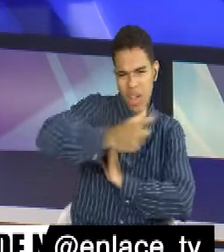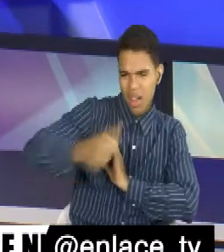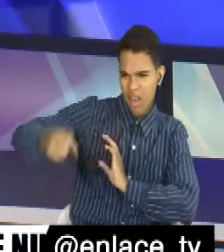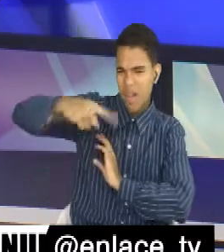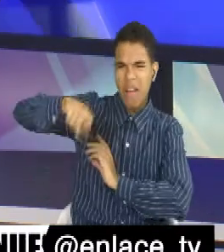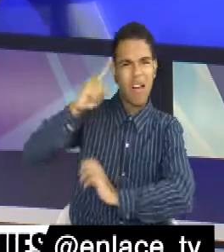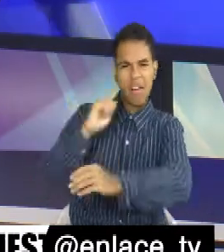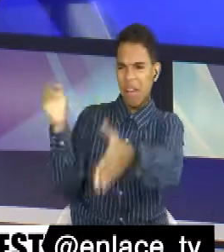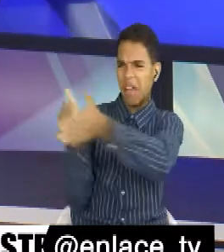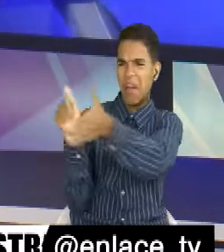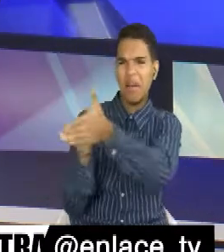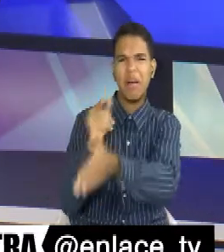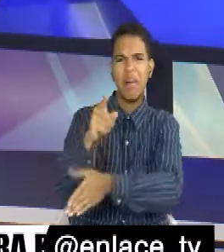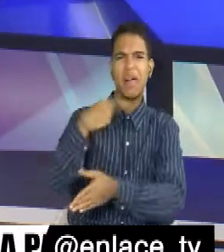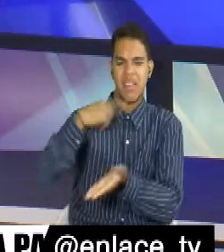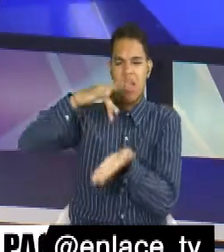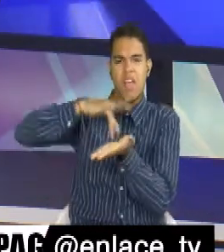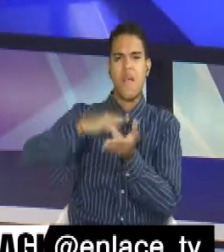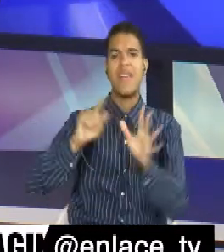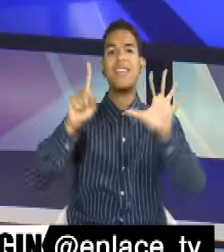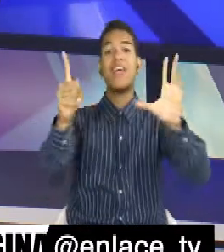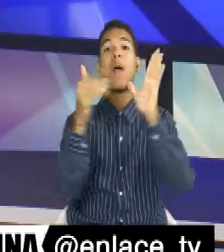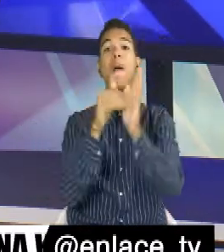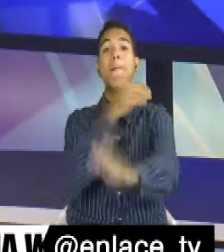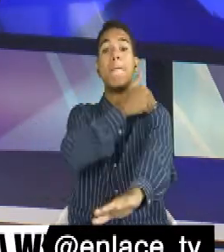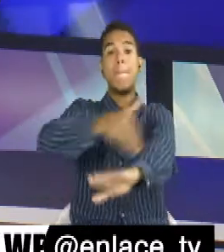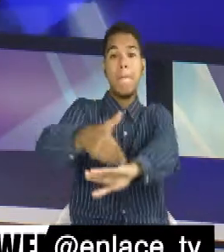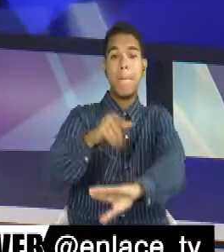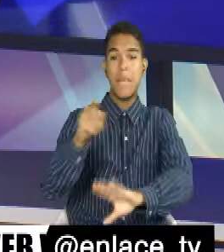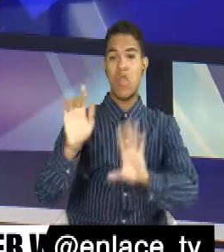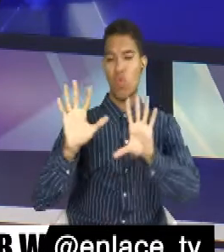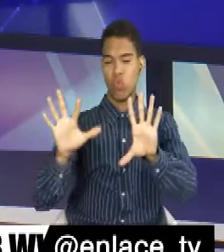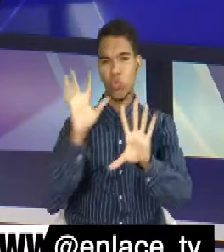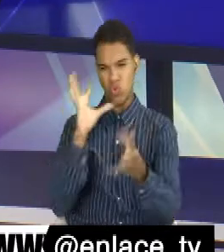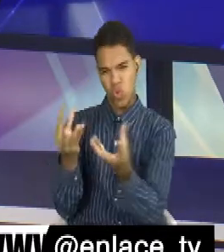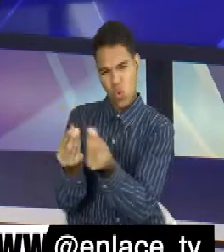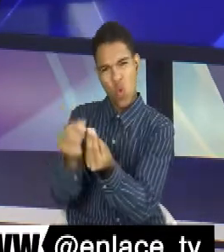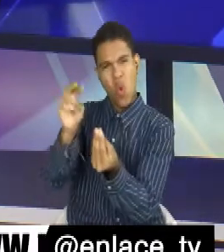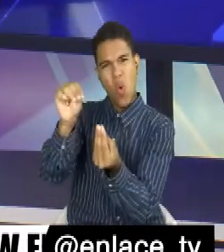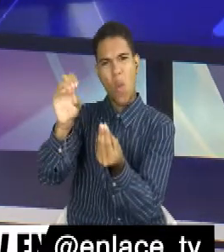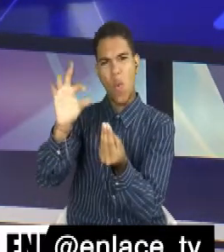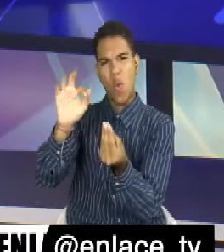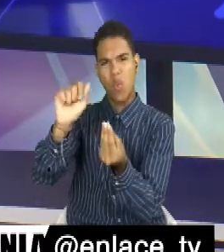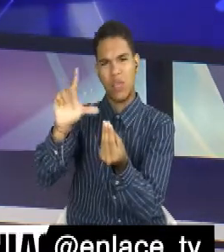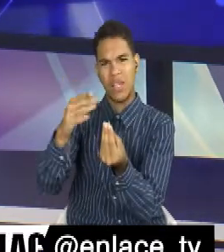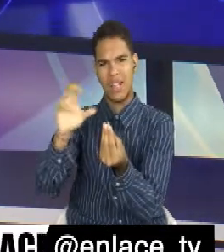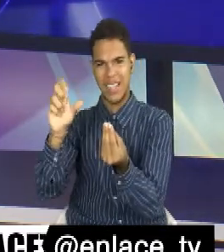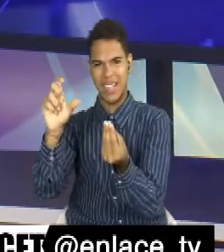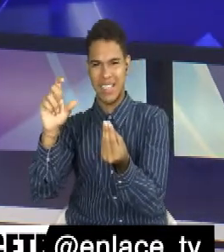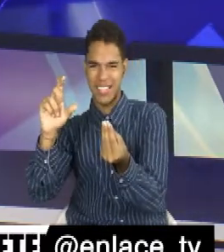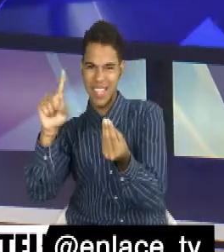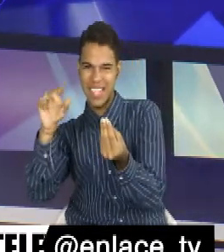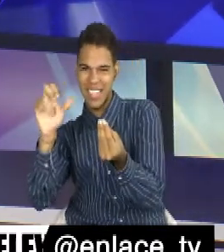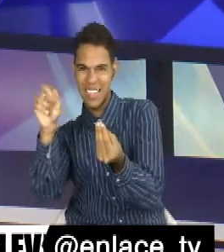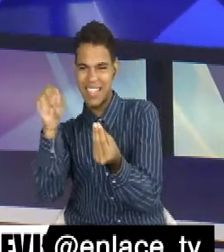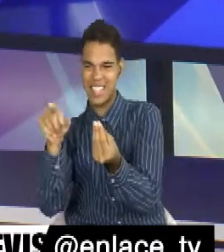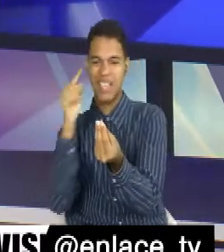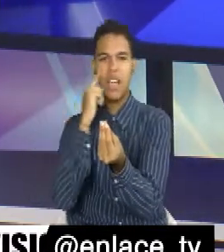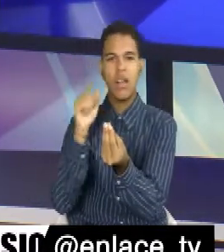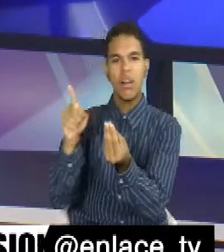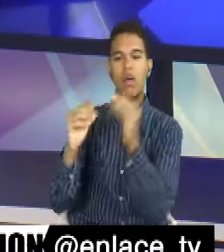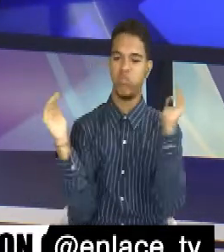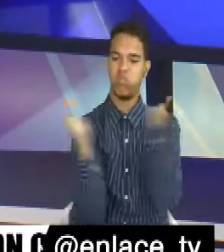por las deudas de 6.000 millones de pesos de la firma Mota Engil por suministro de bienes y servicios para la Gran Vía